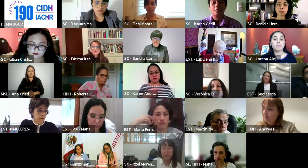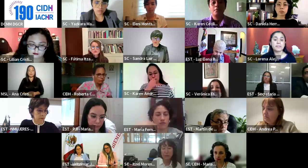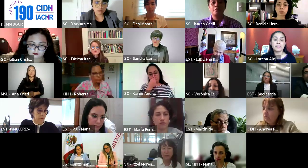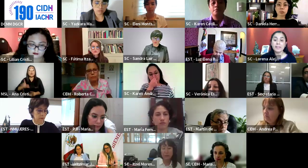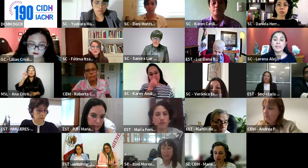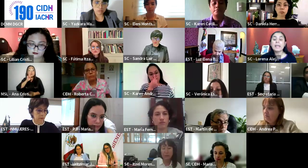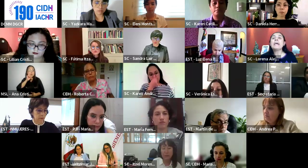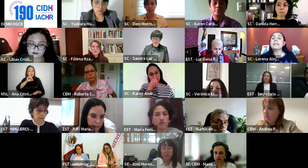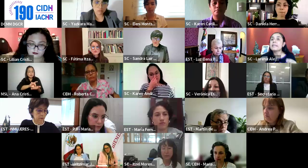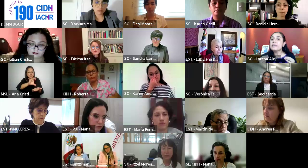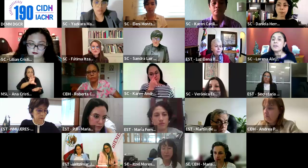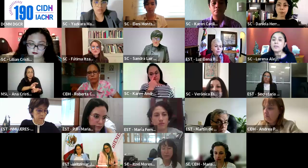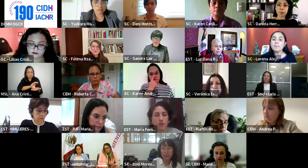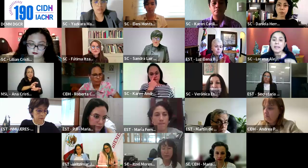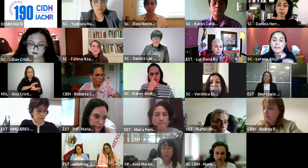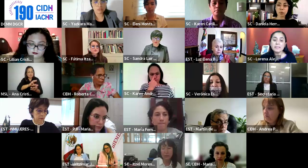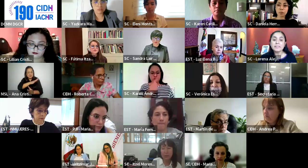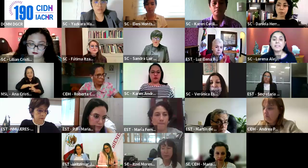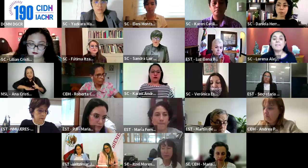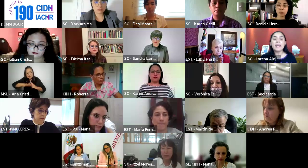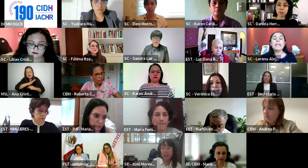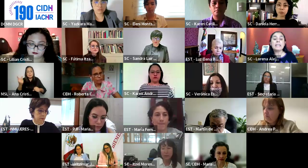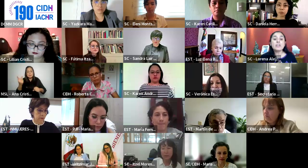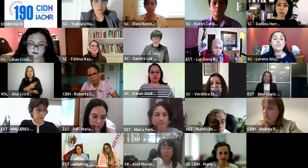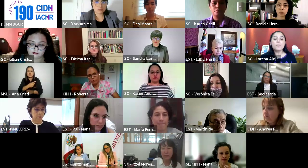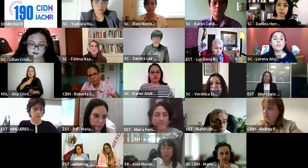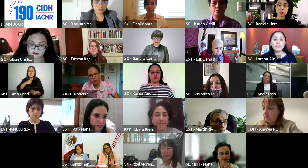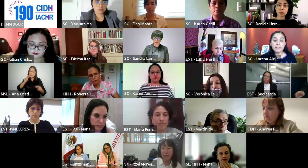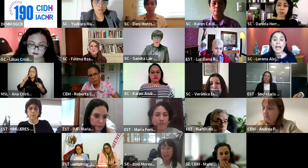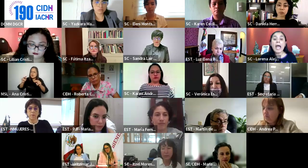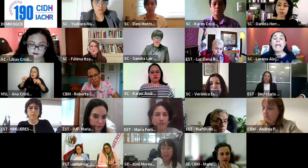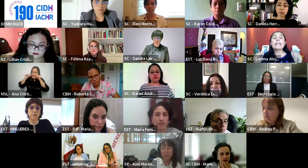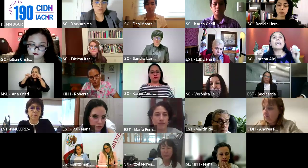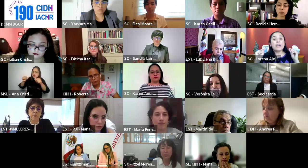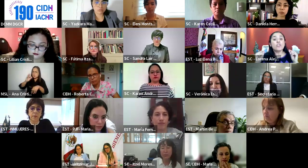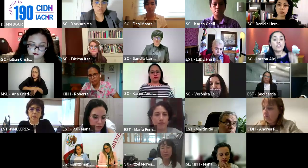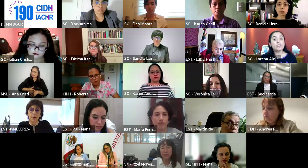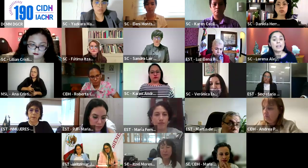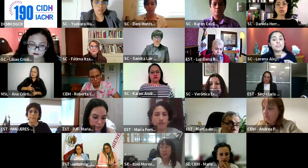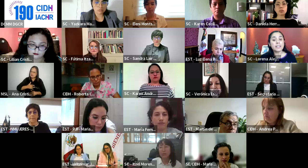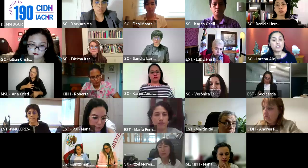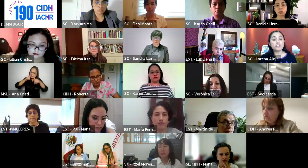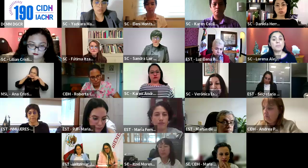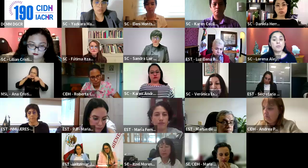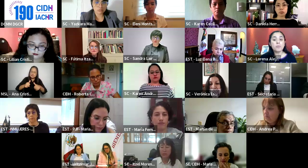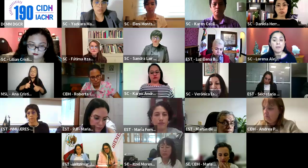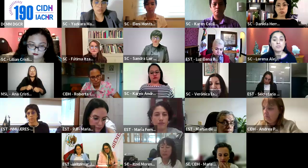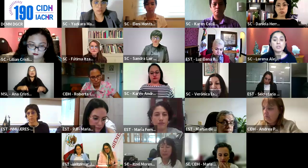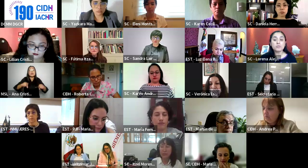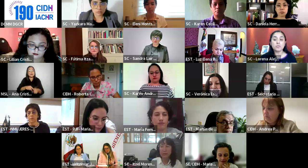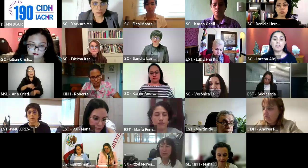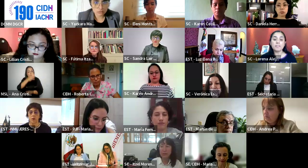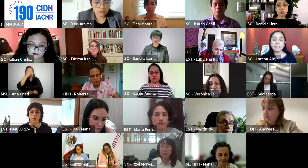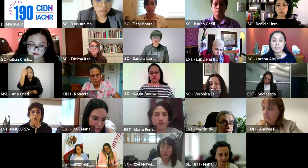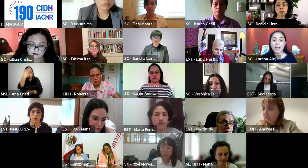con discapacidad requiere una mirada sensible y comprometida que reconozca los derechos y promueva